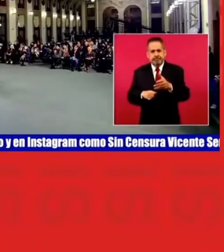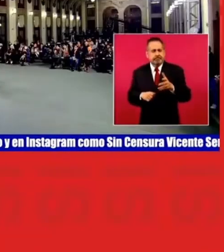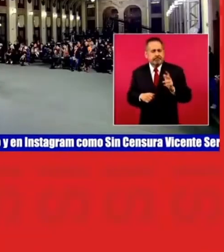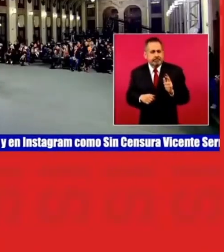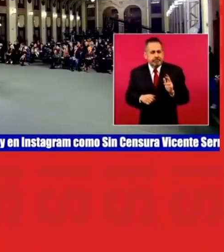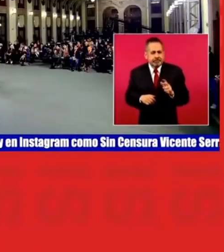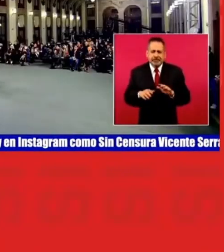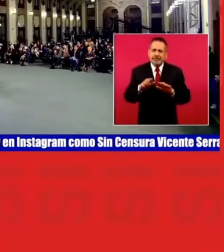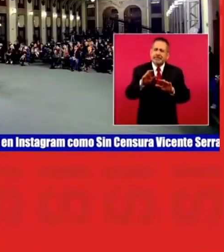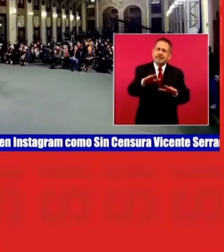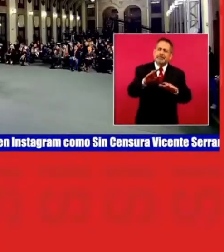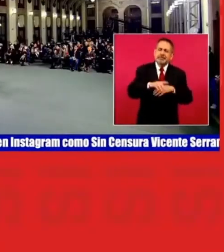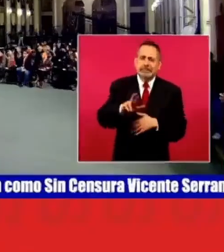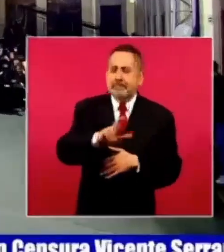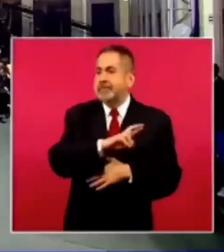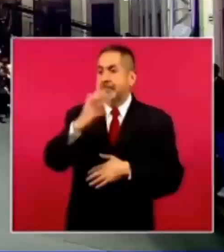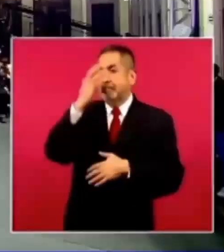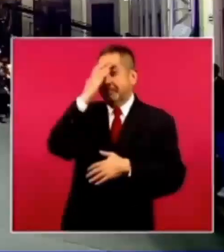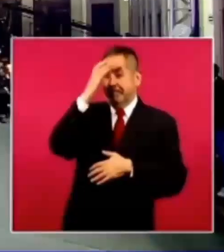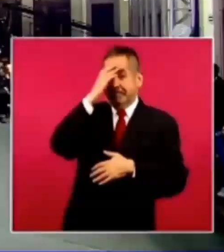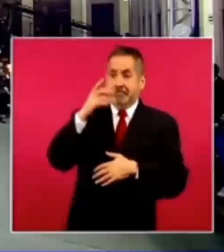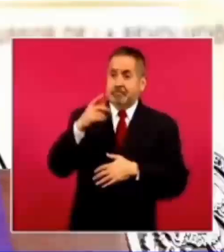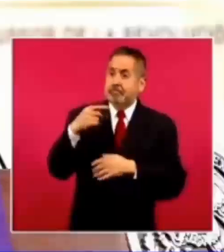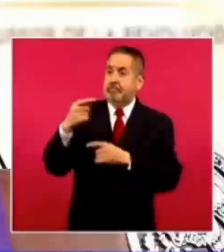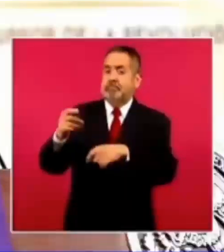No existe en la diplomacia mexicana.